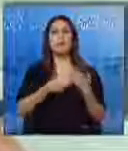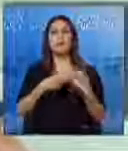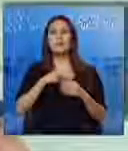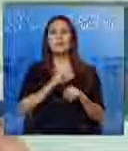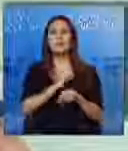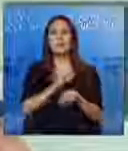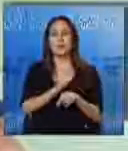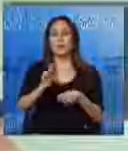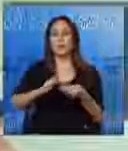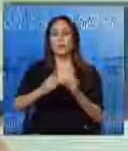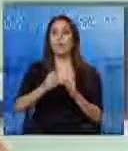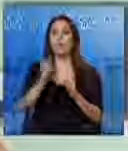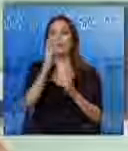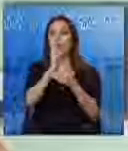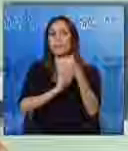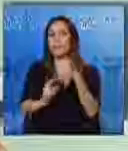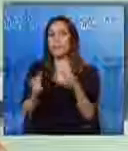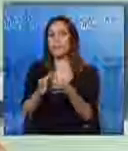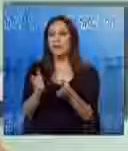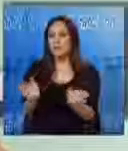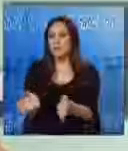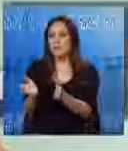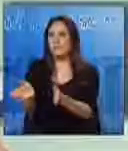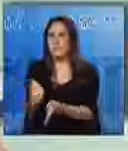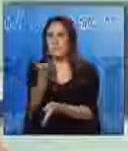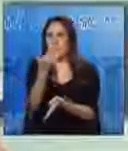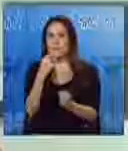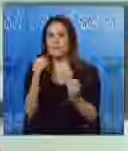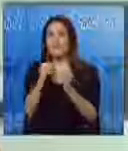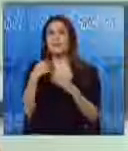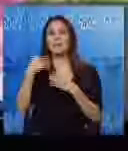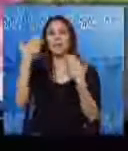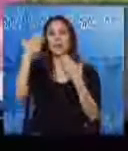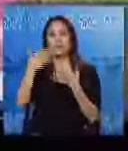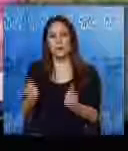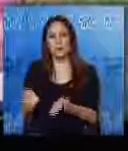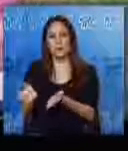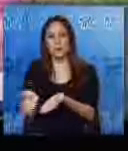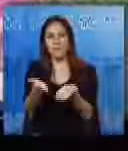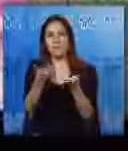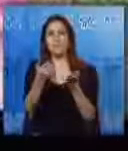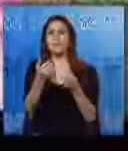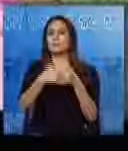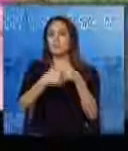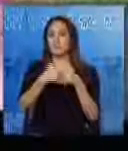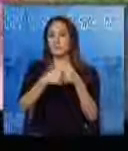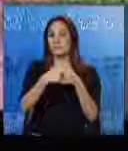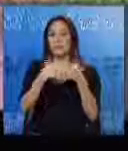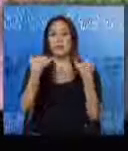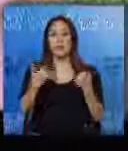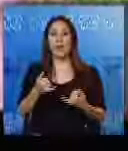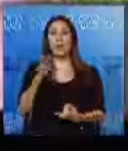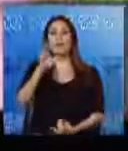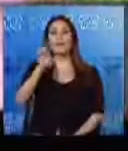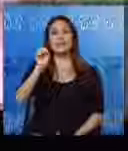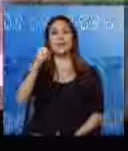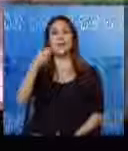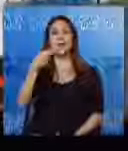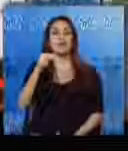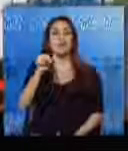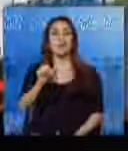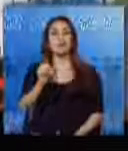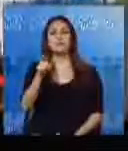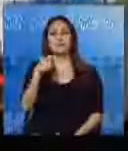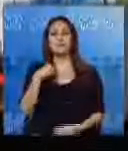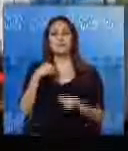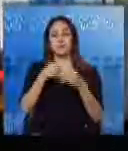utilizar a un pueblo humilde que desconocen actos de esta naturaleza. Mientras tanto, las poblaciones como Taisha están bajo resguardo